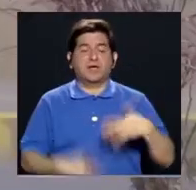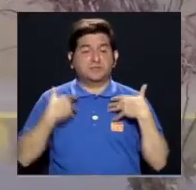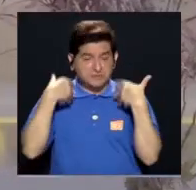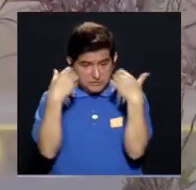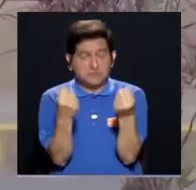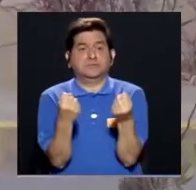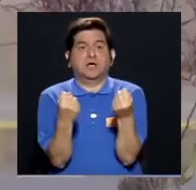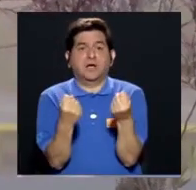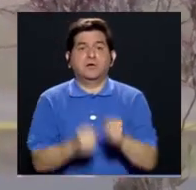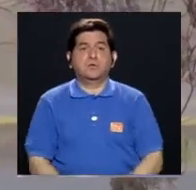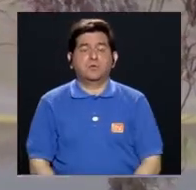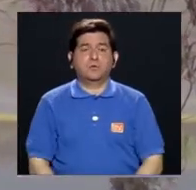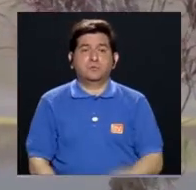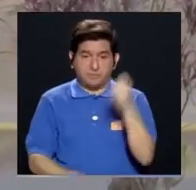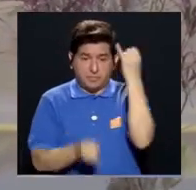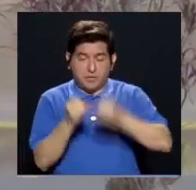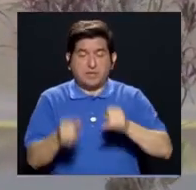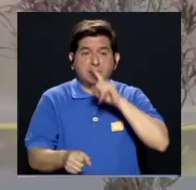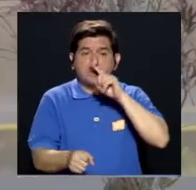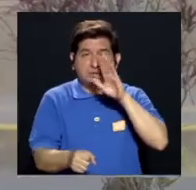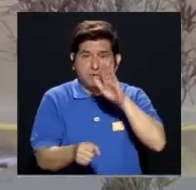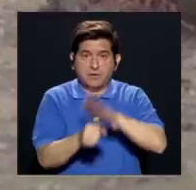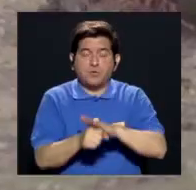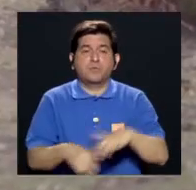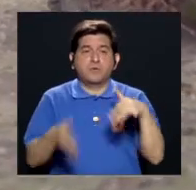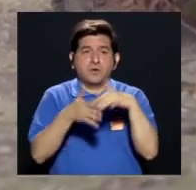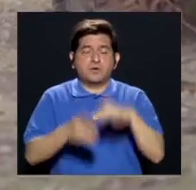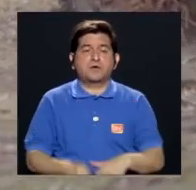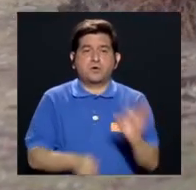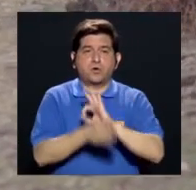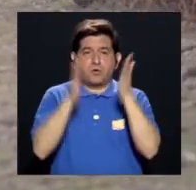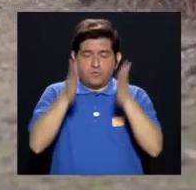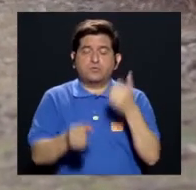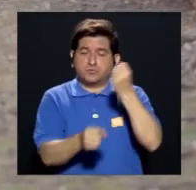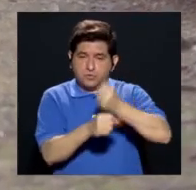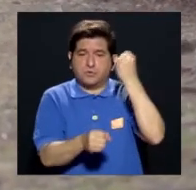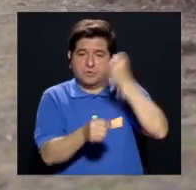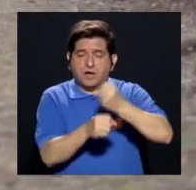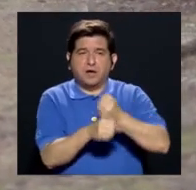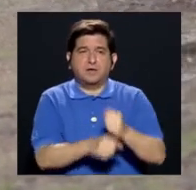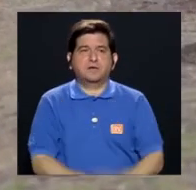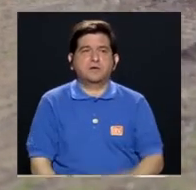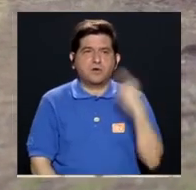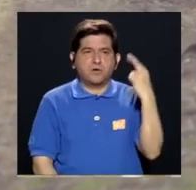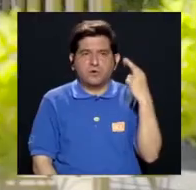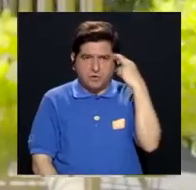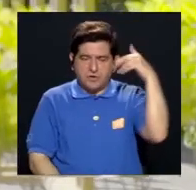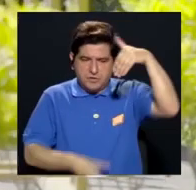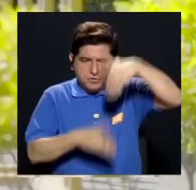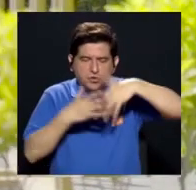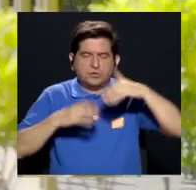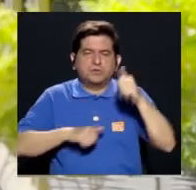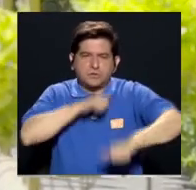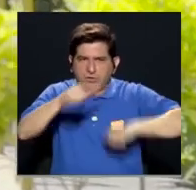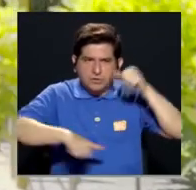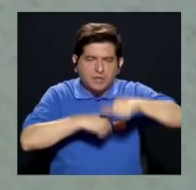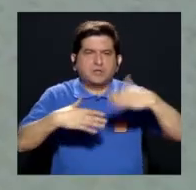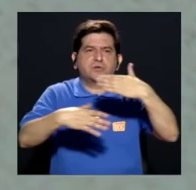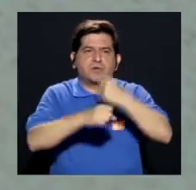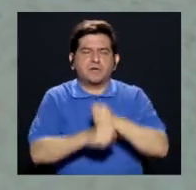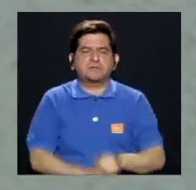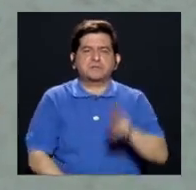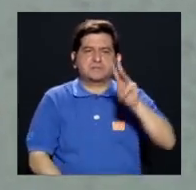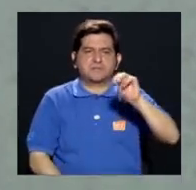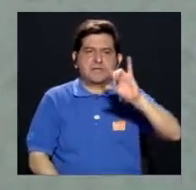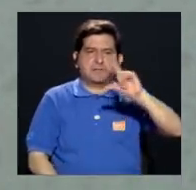salud para concluir sus estudios, los funcionarios para su trabajo. Es así como, dentro de estos esfuerzos, se ha realizado